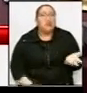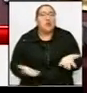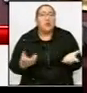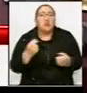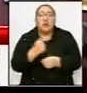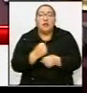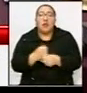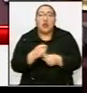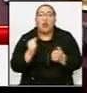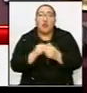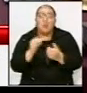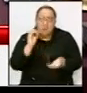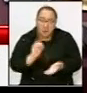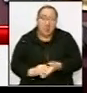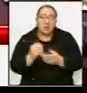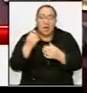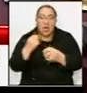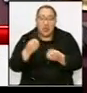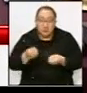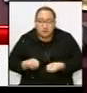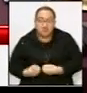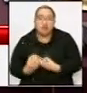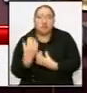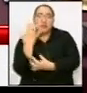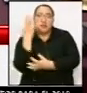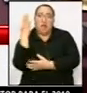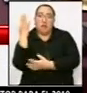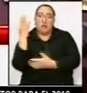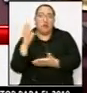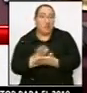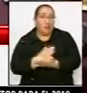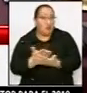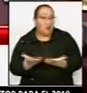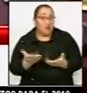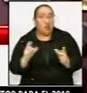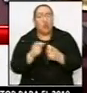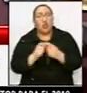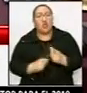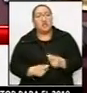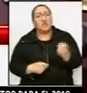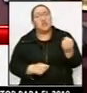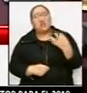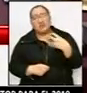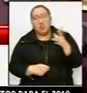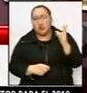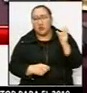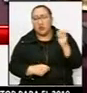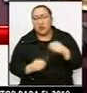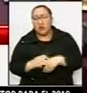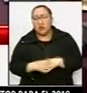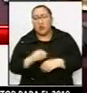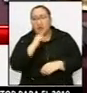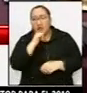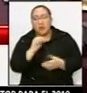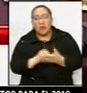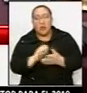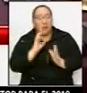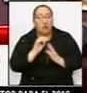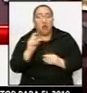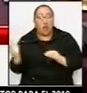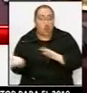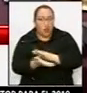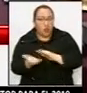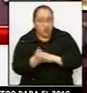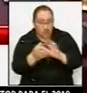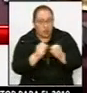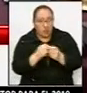de reforestación. Como hablaba un colega congresista, el manejo de la reserva